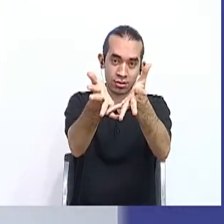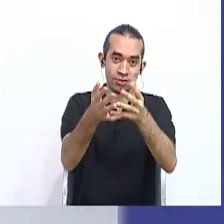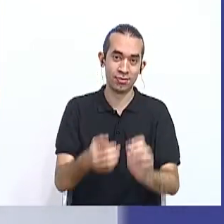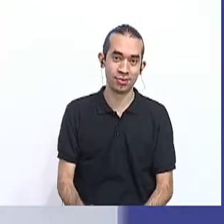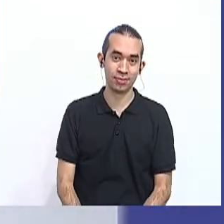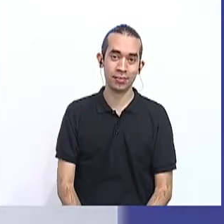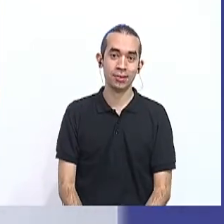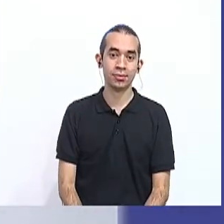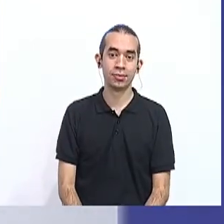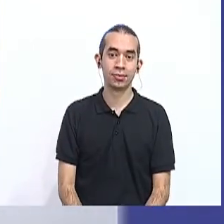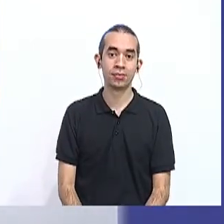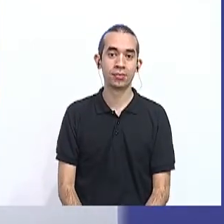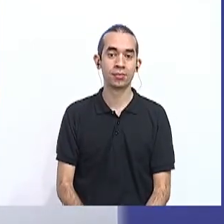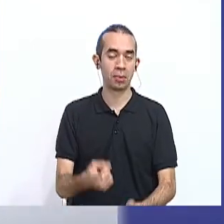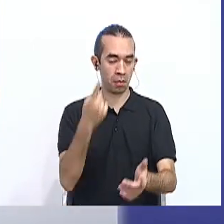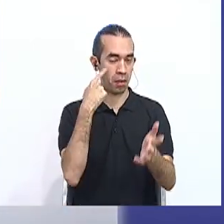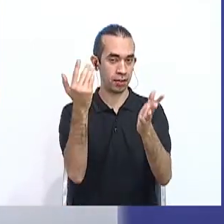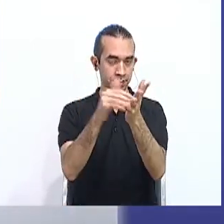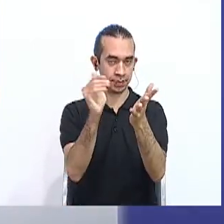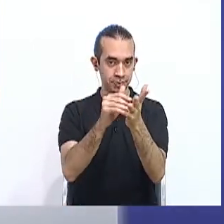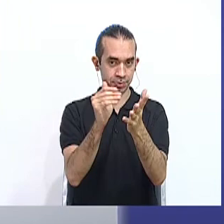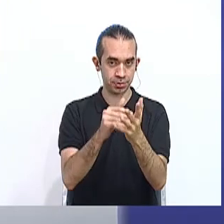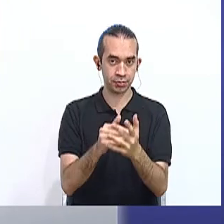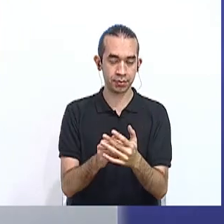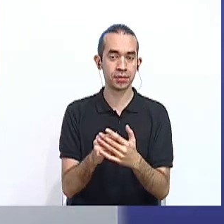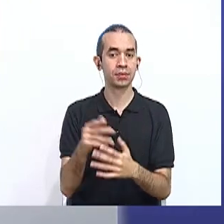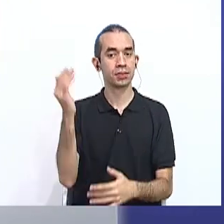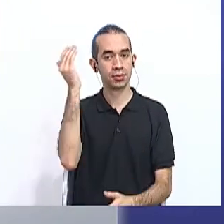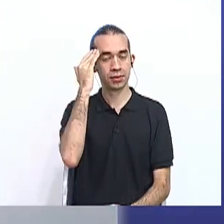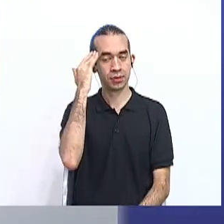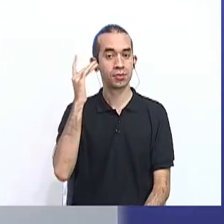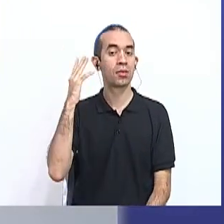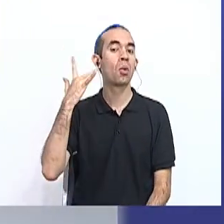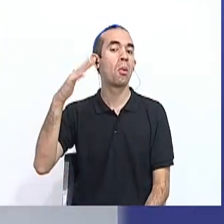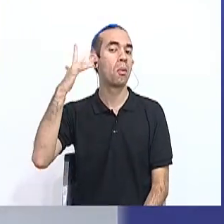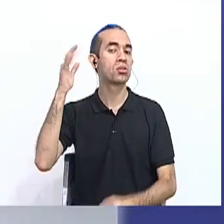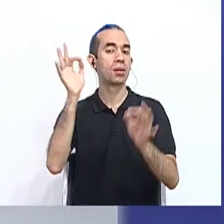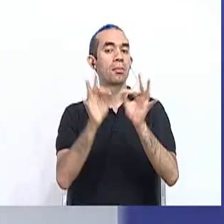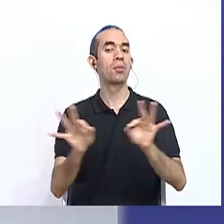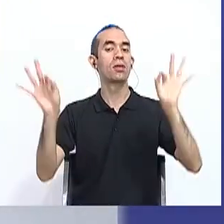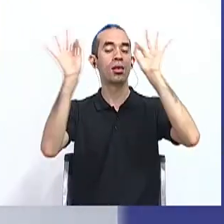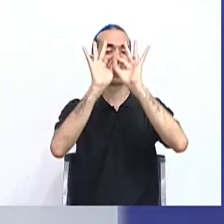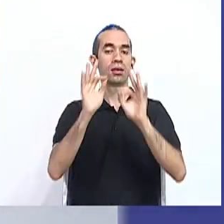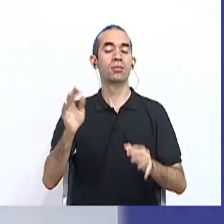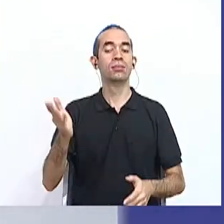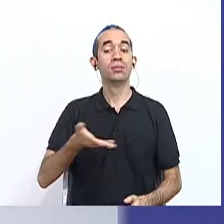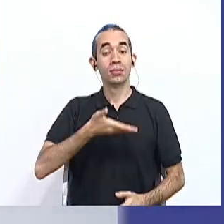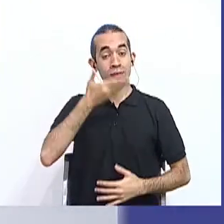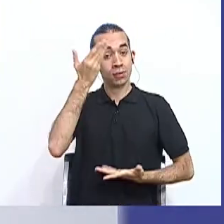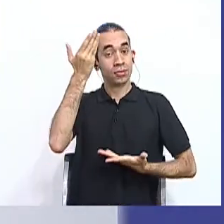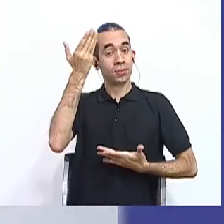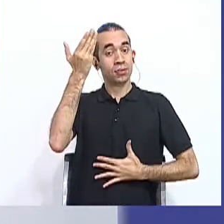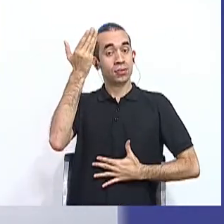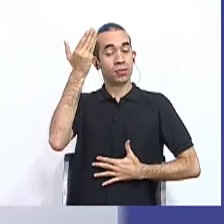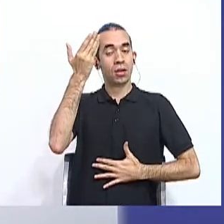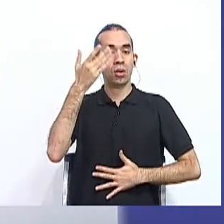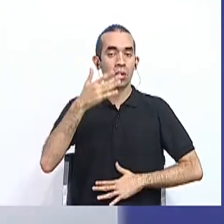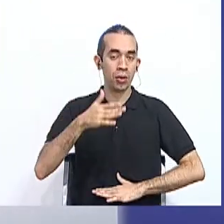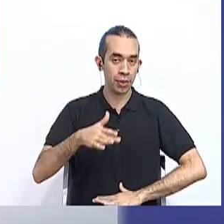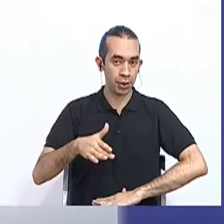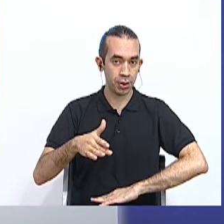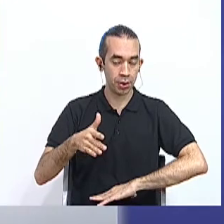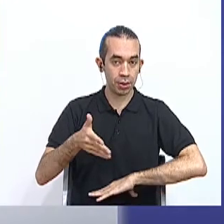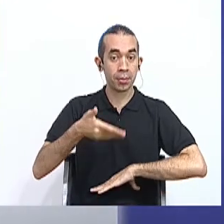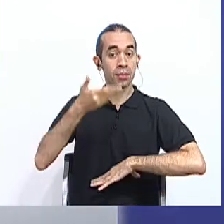exhalamos. Realícenlo conmigo. A nivel musical es muy importante la respiración diafragmática.